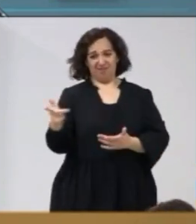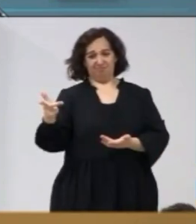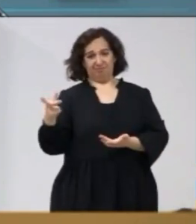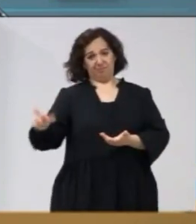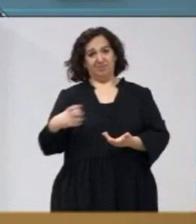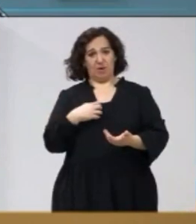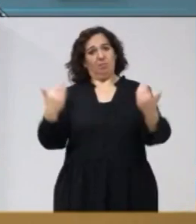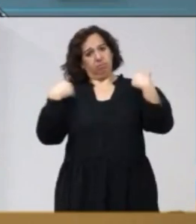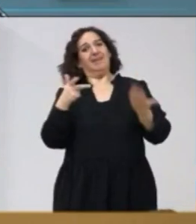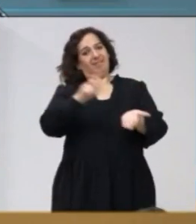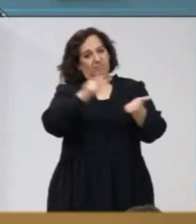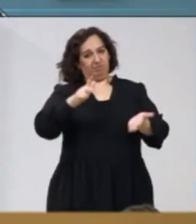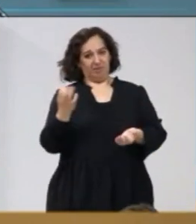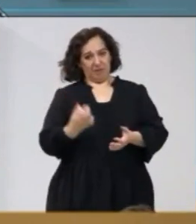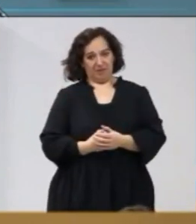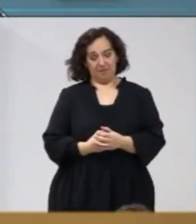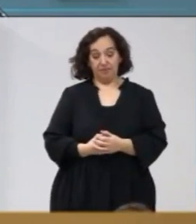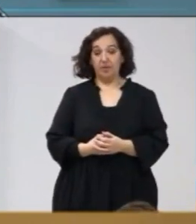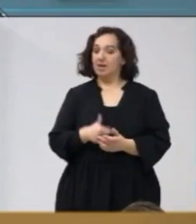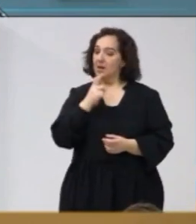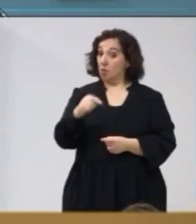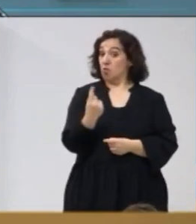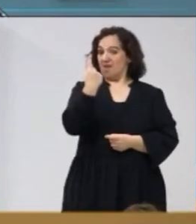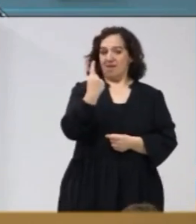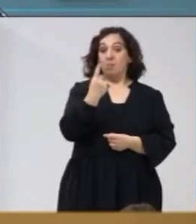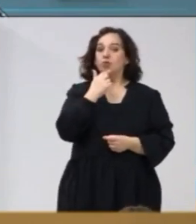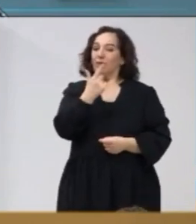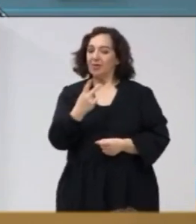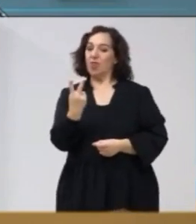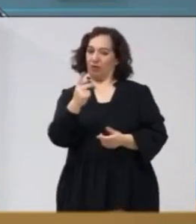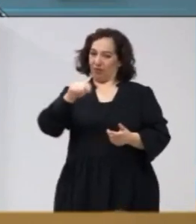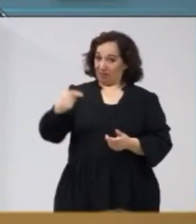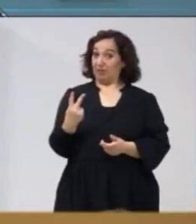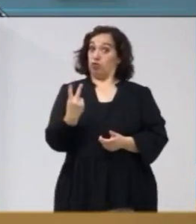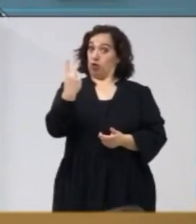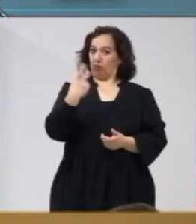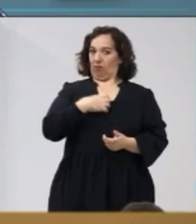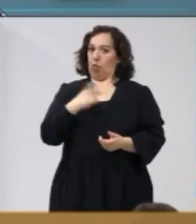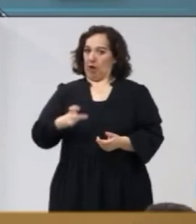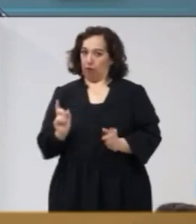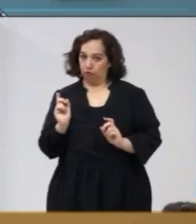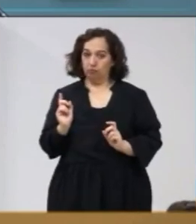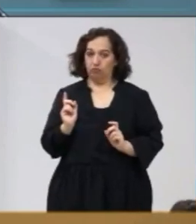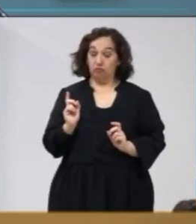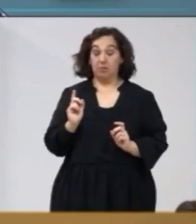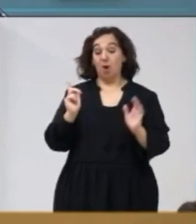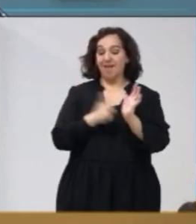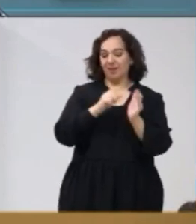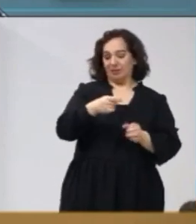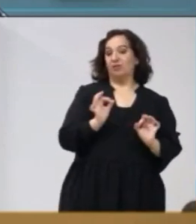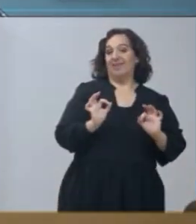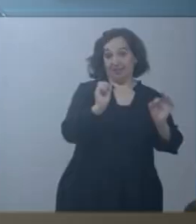un peligro. Por eso decimos ahora que haya dos. Pero la ley de contratos es así.